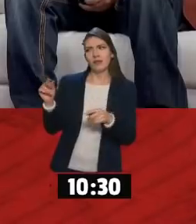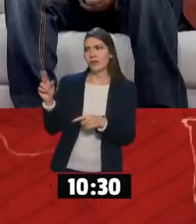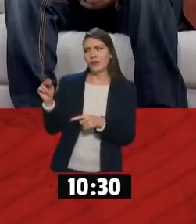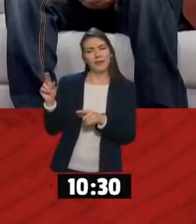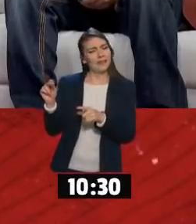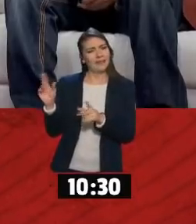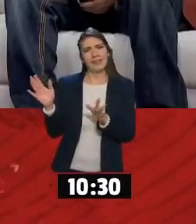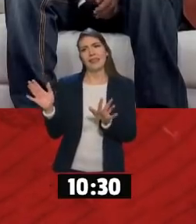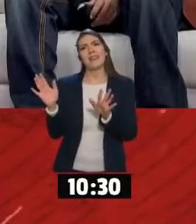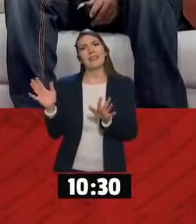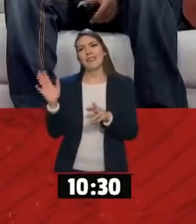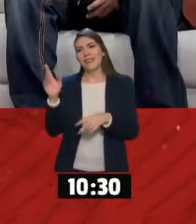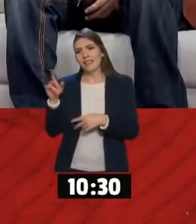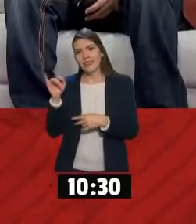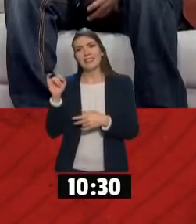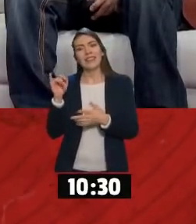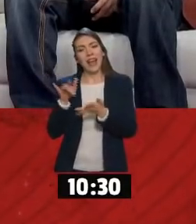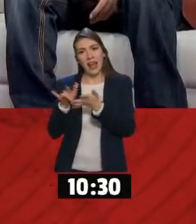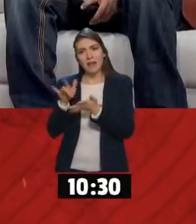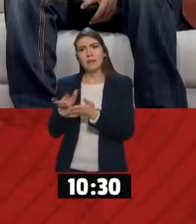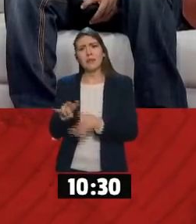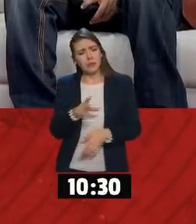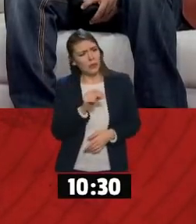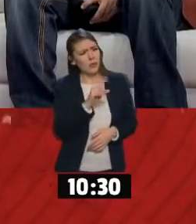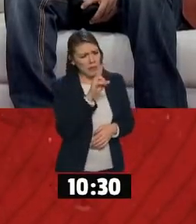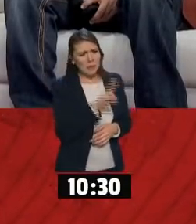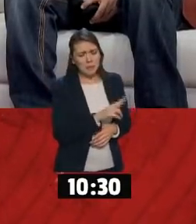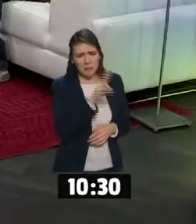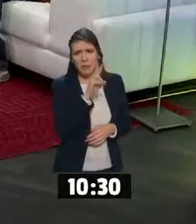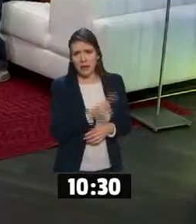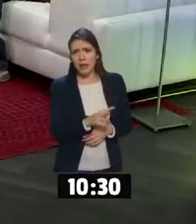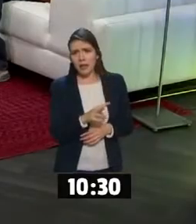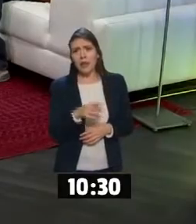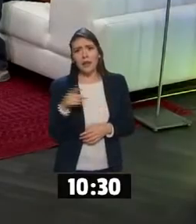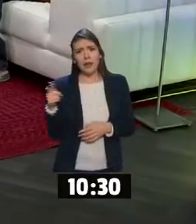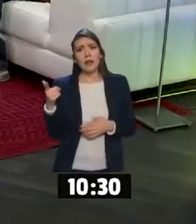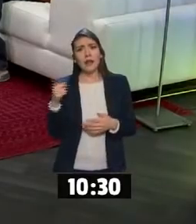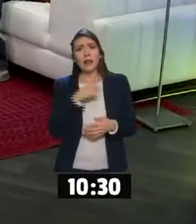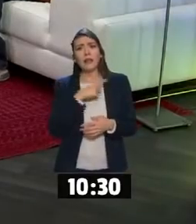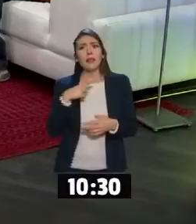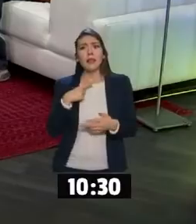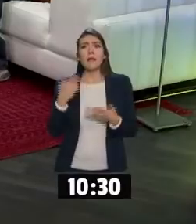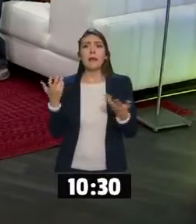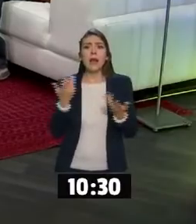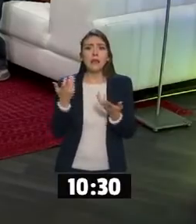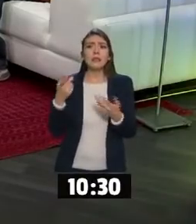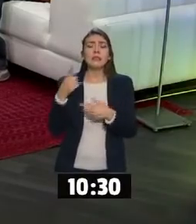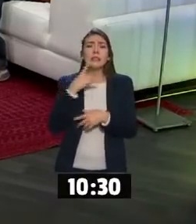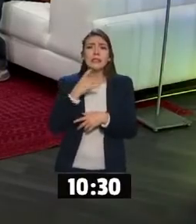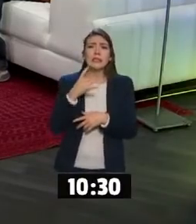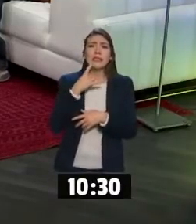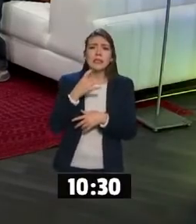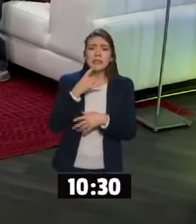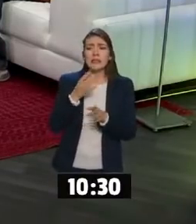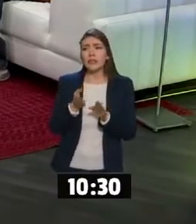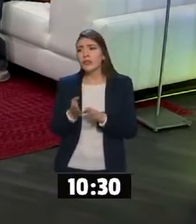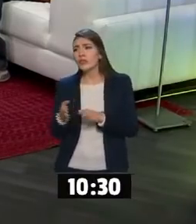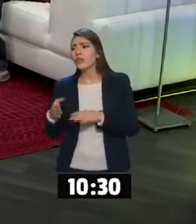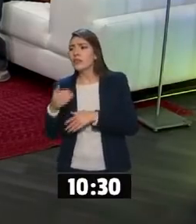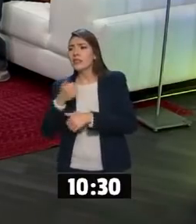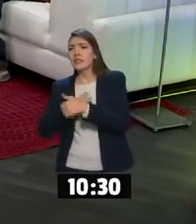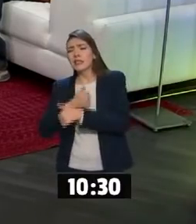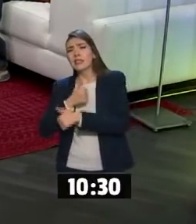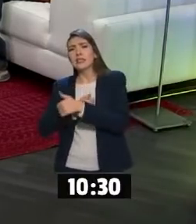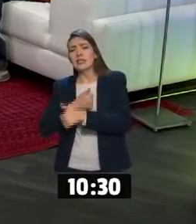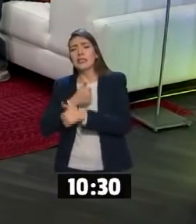No, apóyenlo. Proyeccionistas. No, la verdad es que él tuvo que hacer camino por la libre, perdón. Sí, no, y lo lograron, ¿a poco